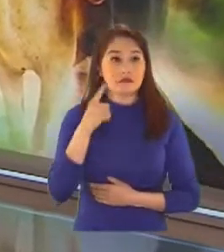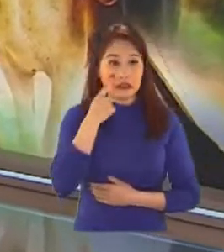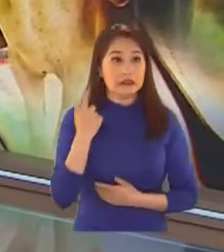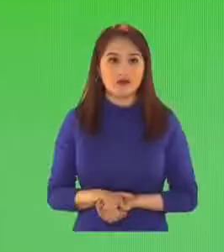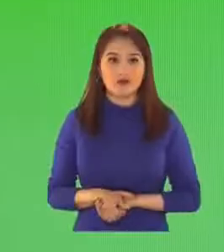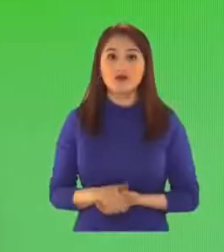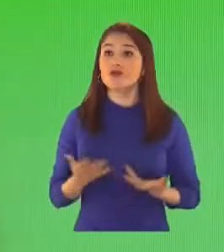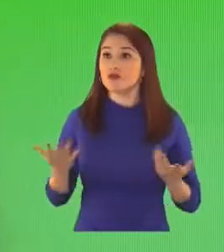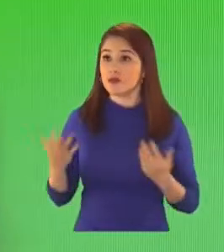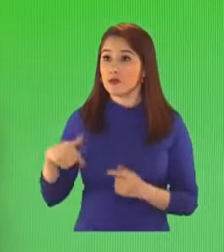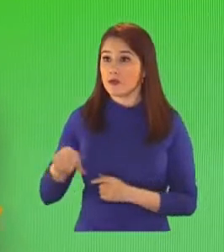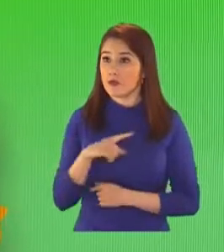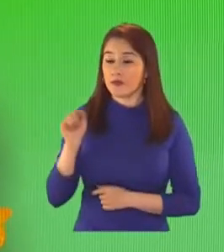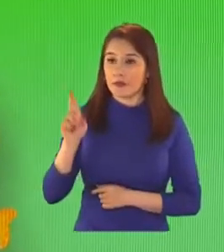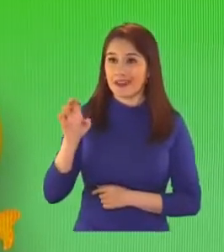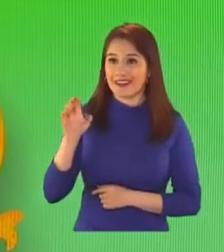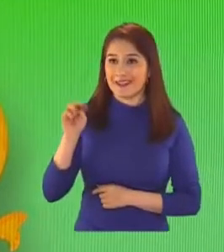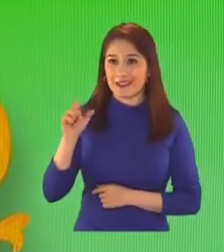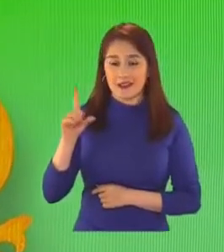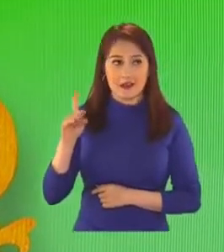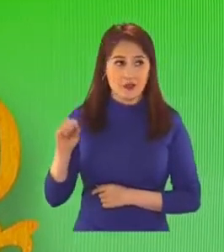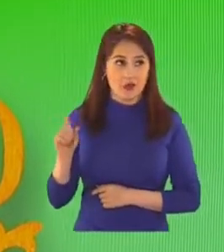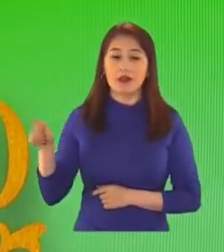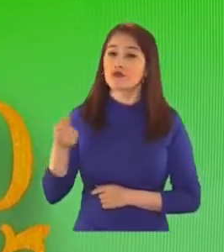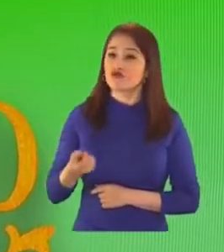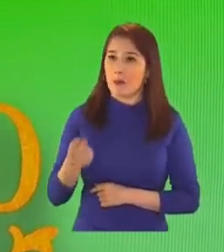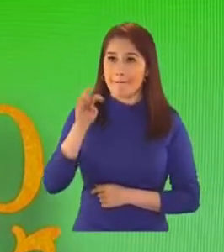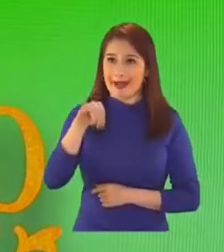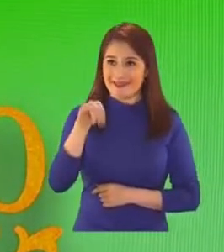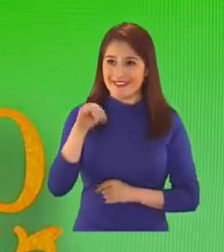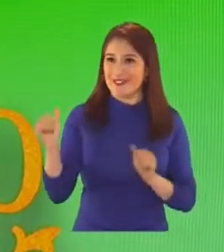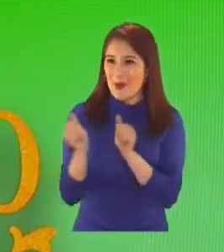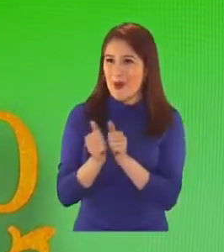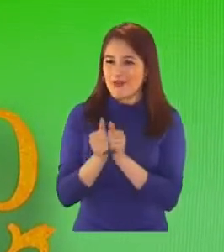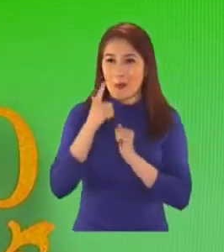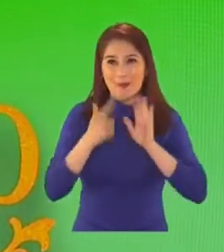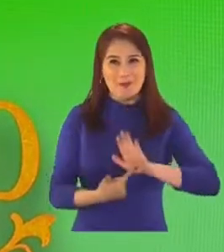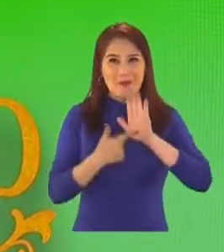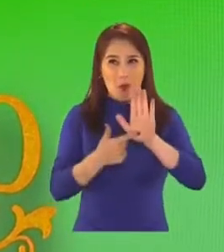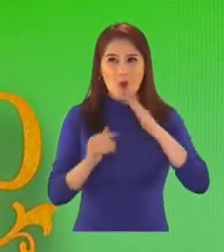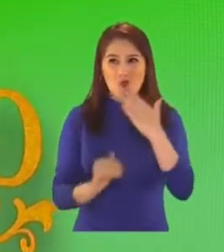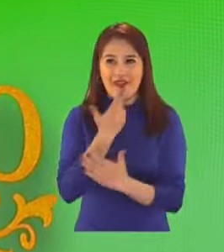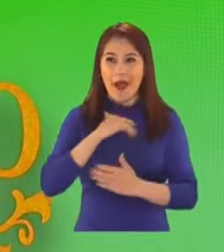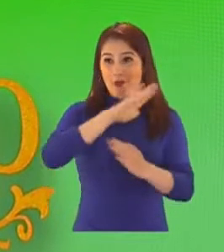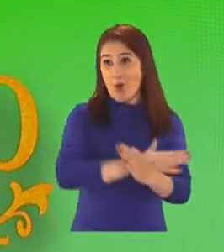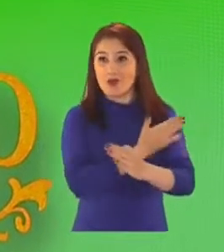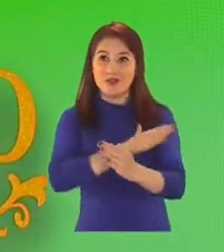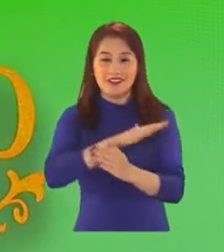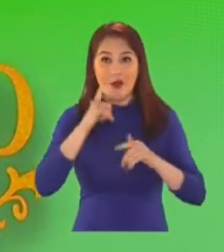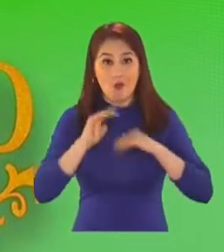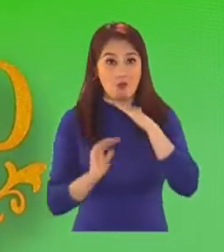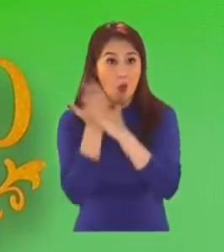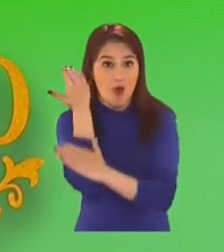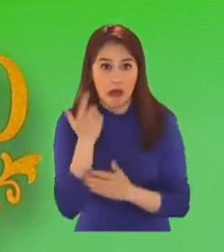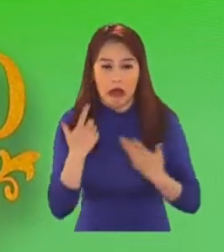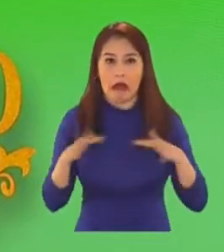se pone mejor. Entonces, Reinaldo, les cuento que este martes él estará acompañando al maestro en la presentación de su canción A Gala, un momento que no saldrá